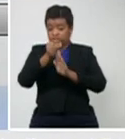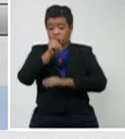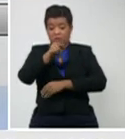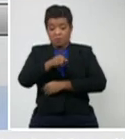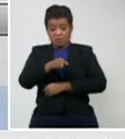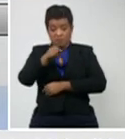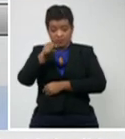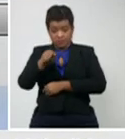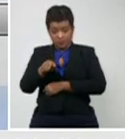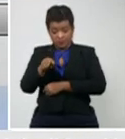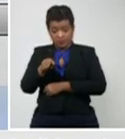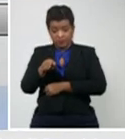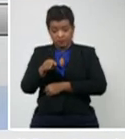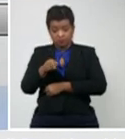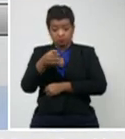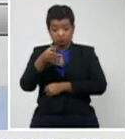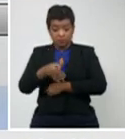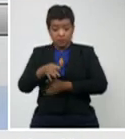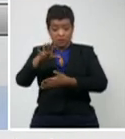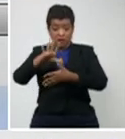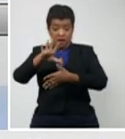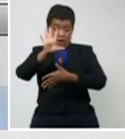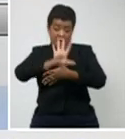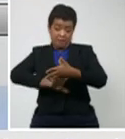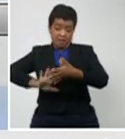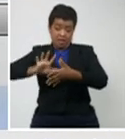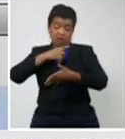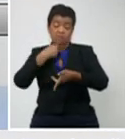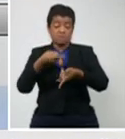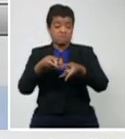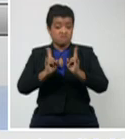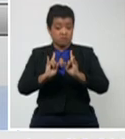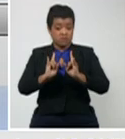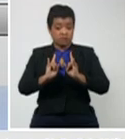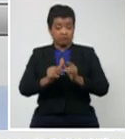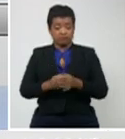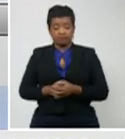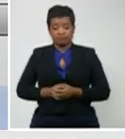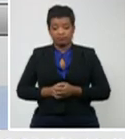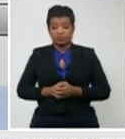la región de las Américas que han fallecido.